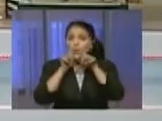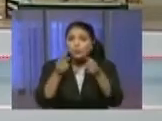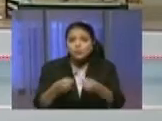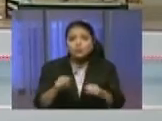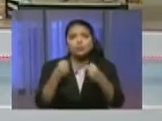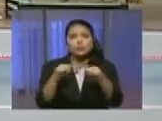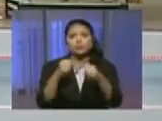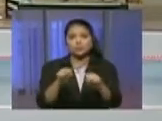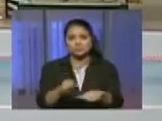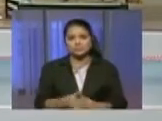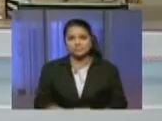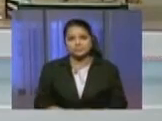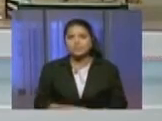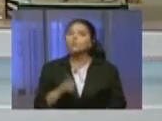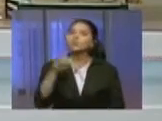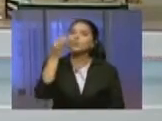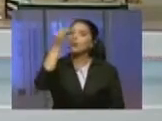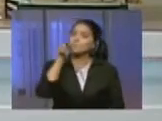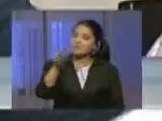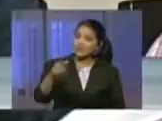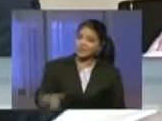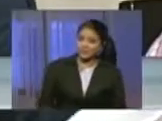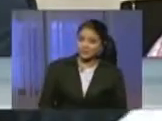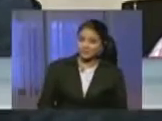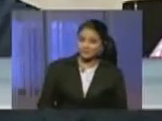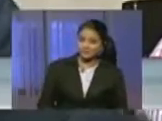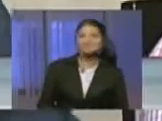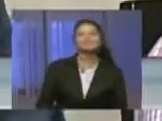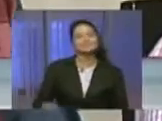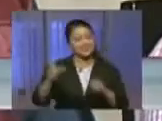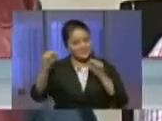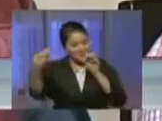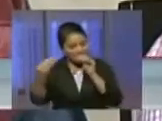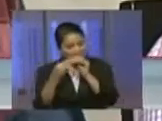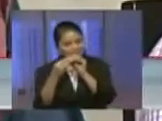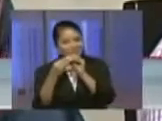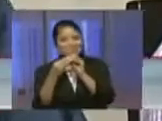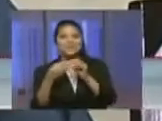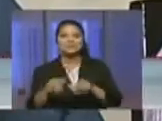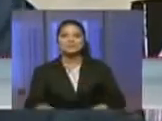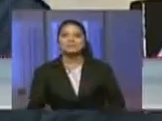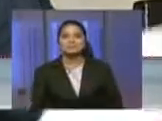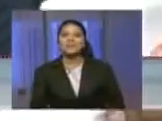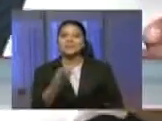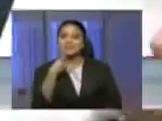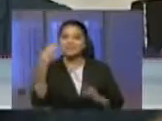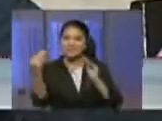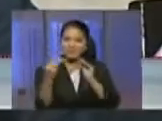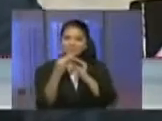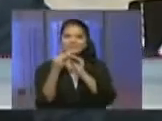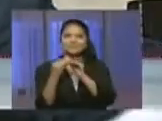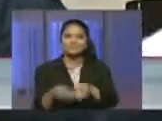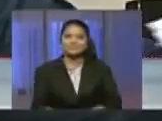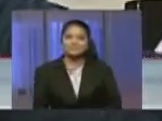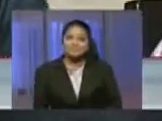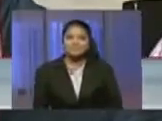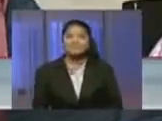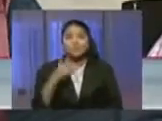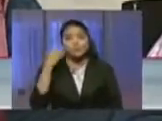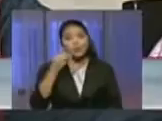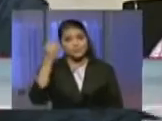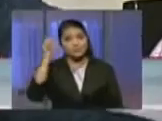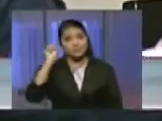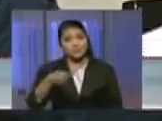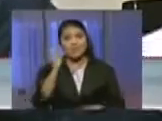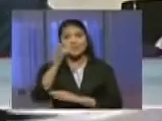mimu qué piensas tú no estoy de acuerdo con usted presidente combina lo que está diciendo no pienso que es así en la asamblea